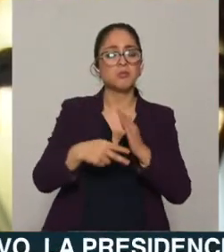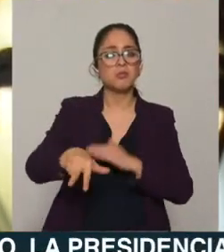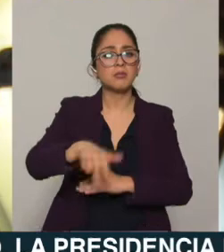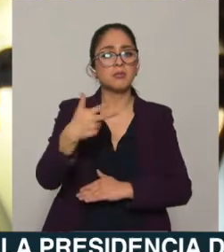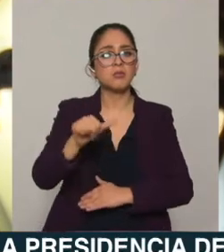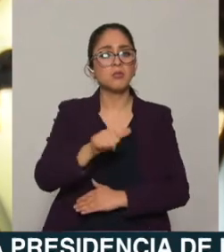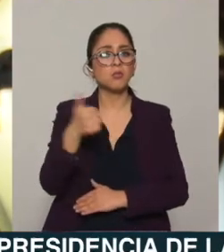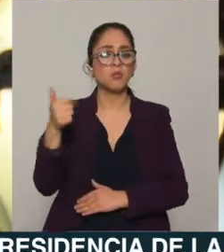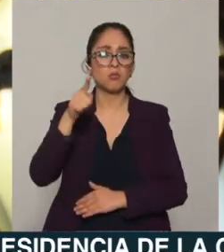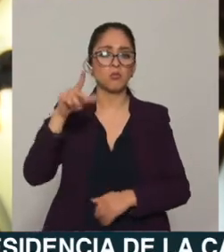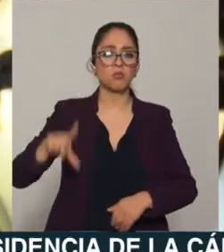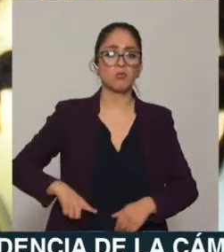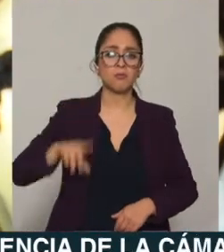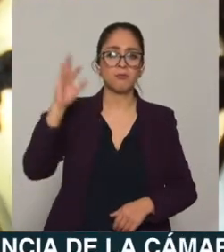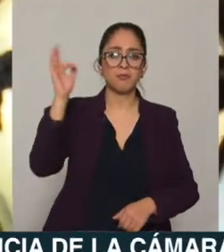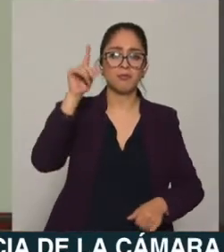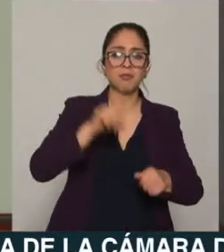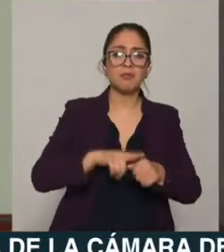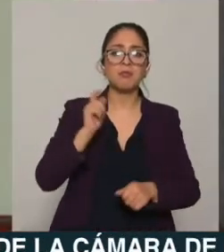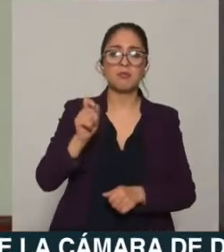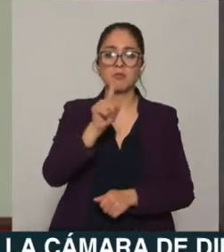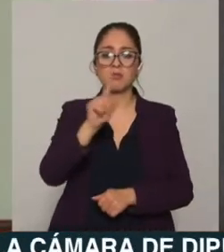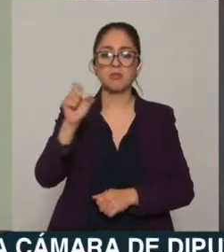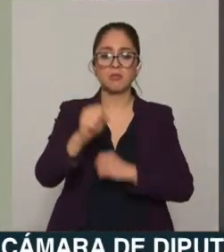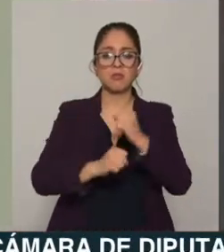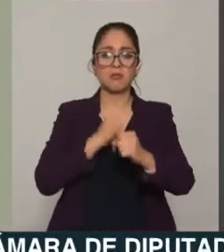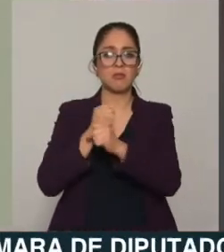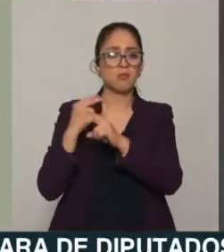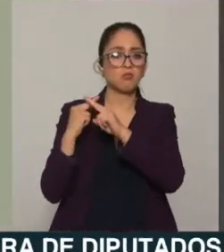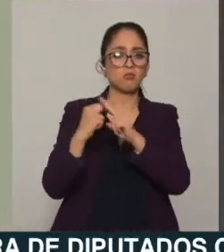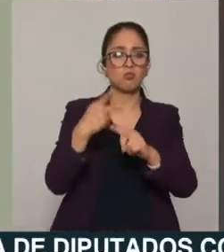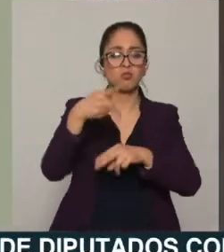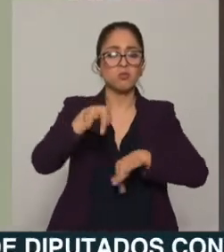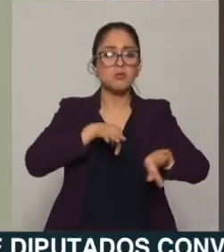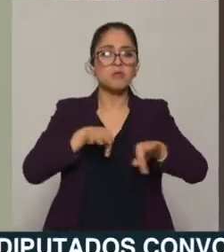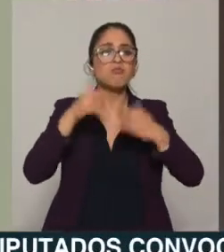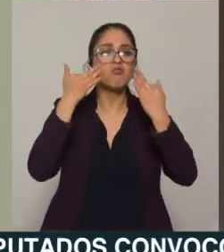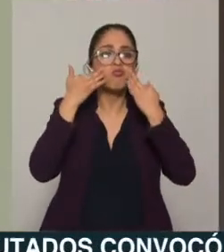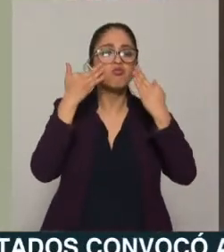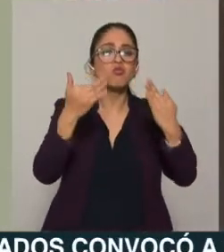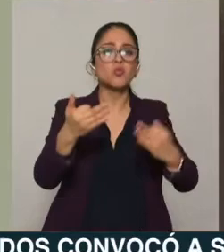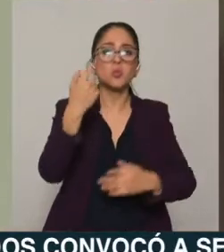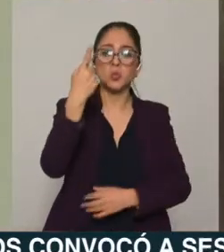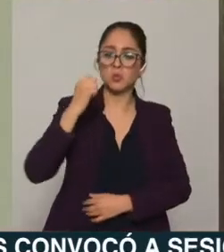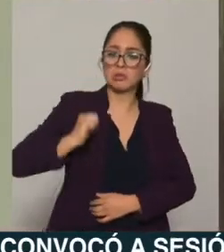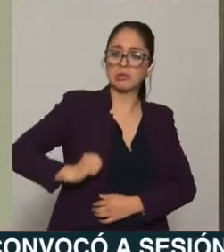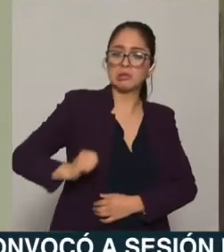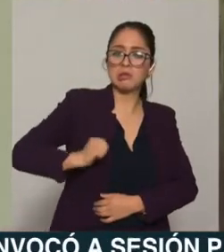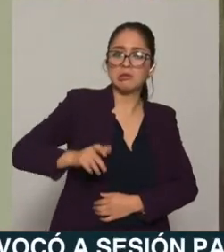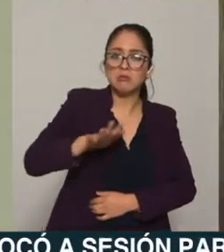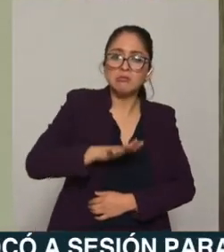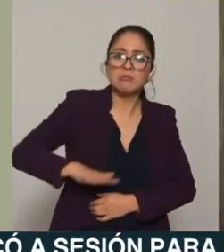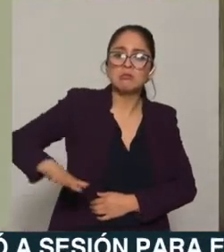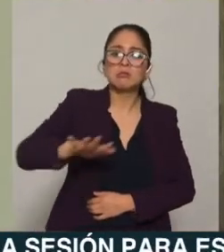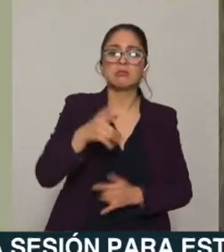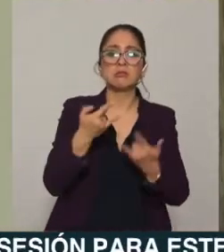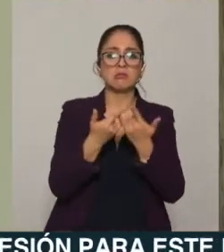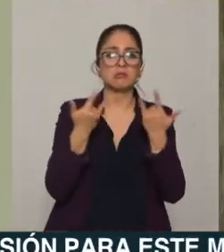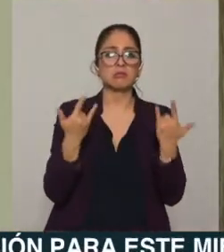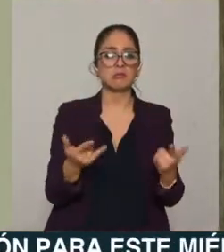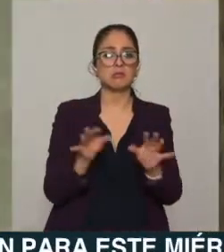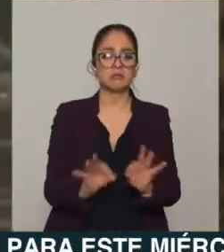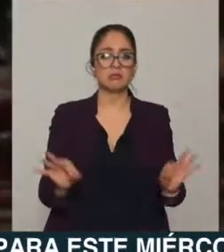más del gobierno federal por 100 años de trayectoria y por atestiguar en más de un siglo grandes acontecimientos